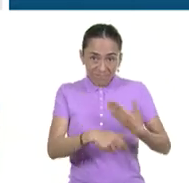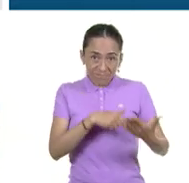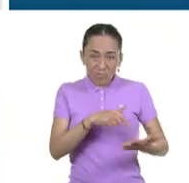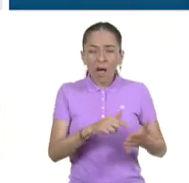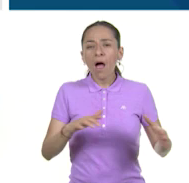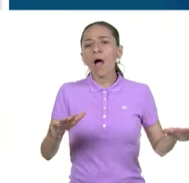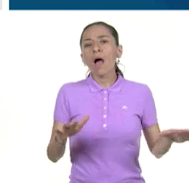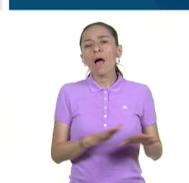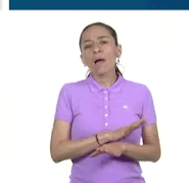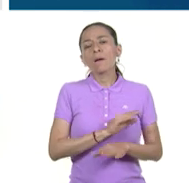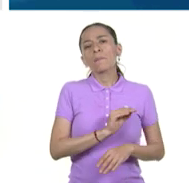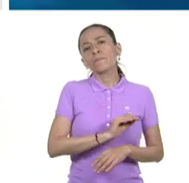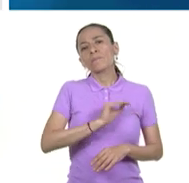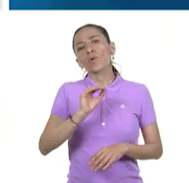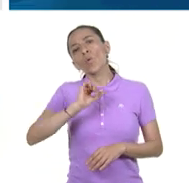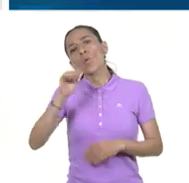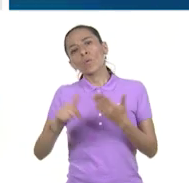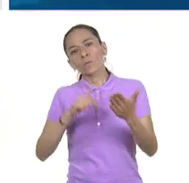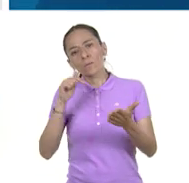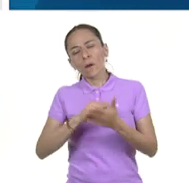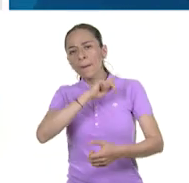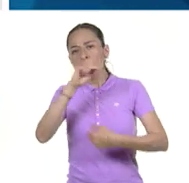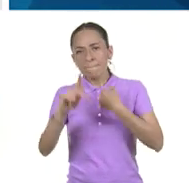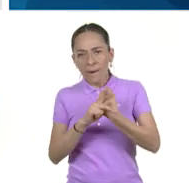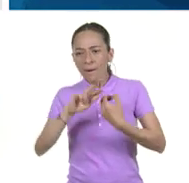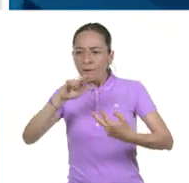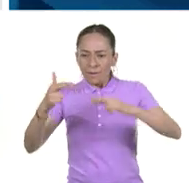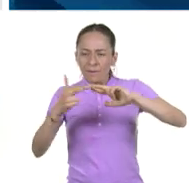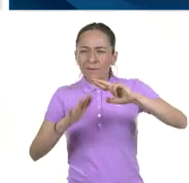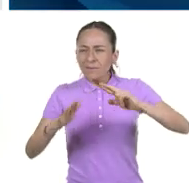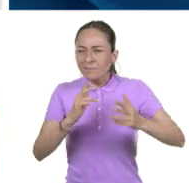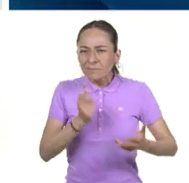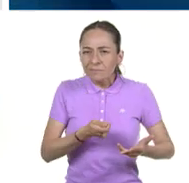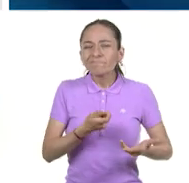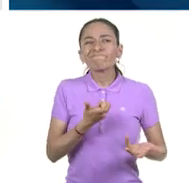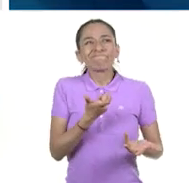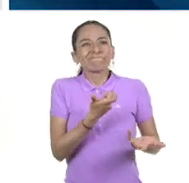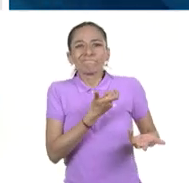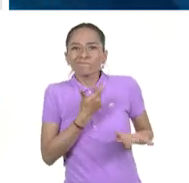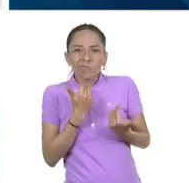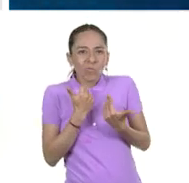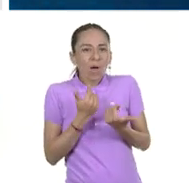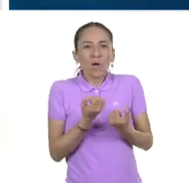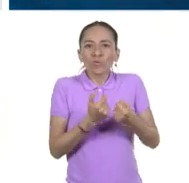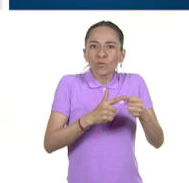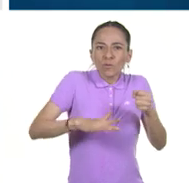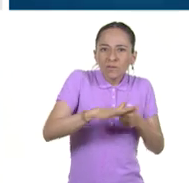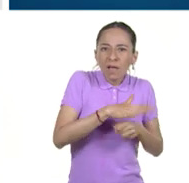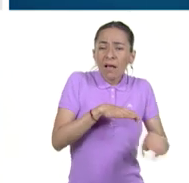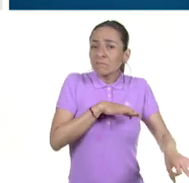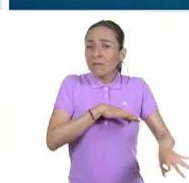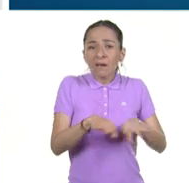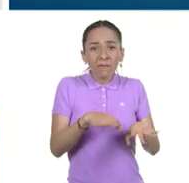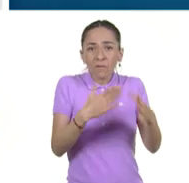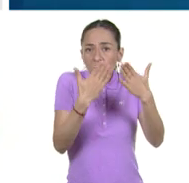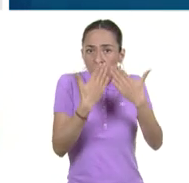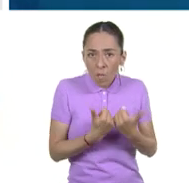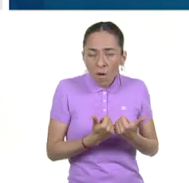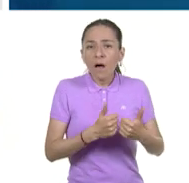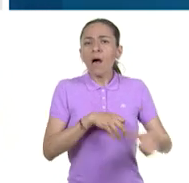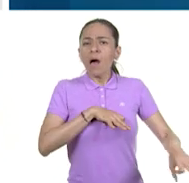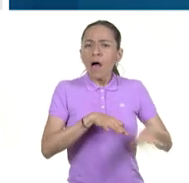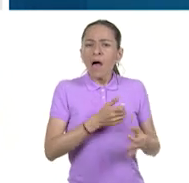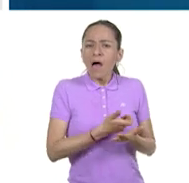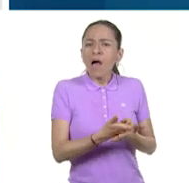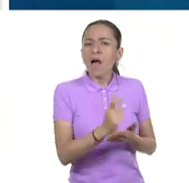o región y es regularmente causada por inestabilidades económicas o sociales como la falta de empleo, los trabajos mal